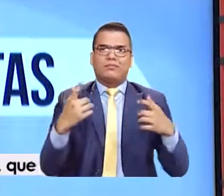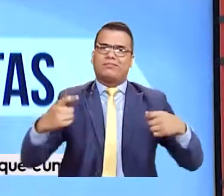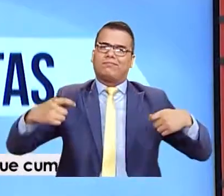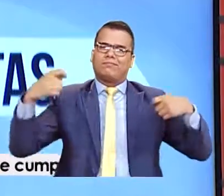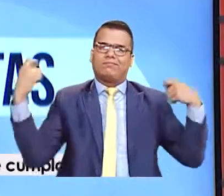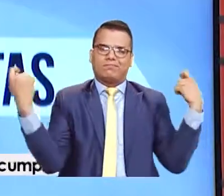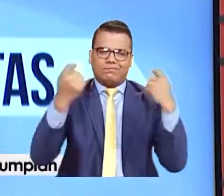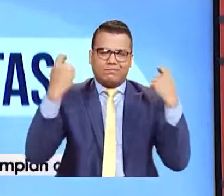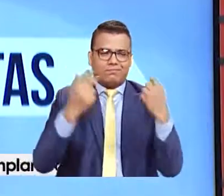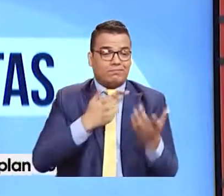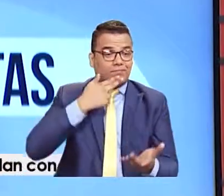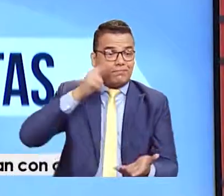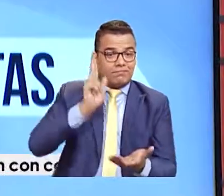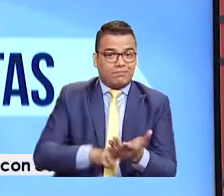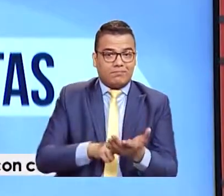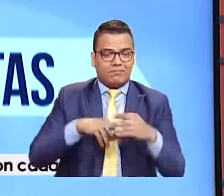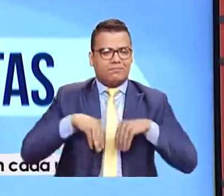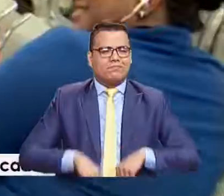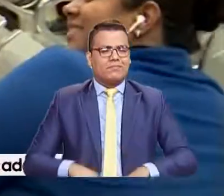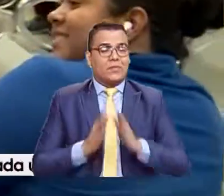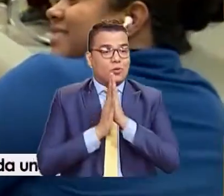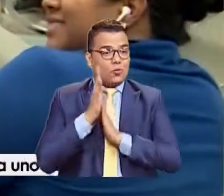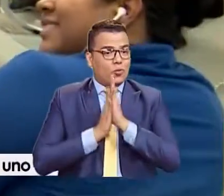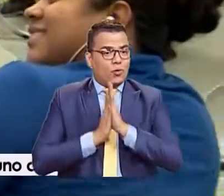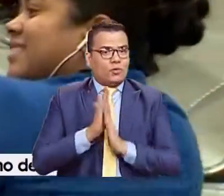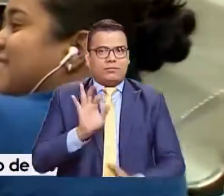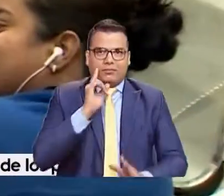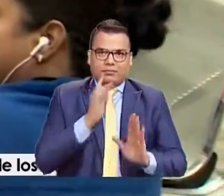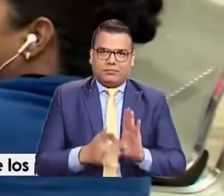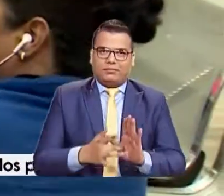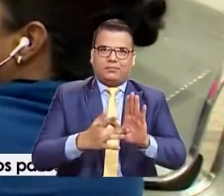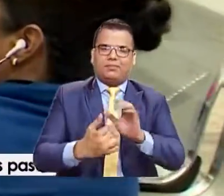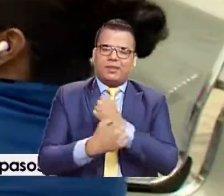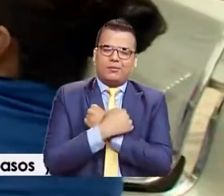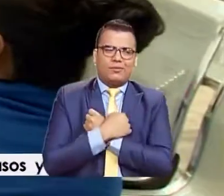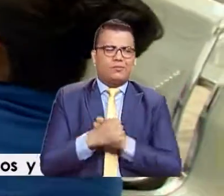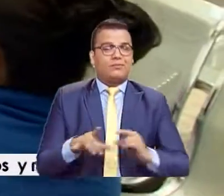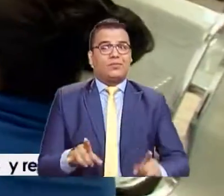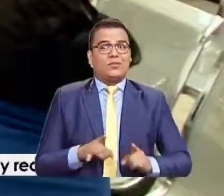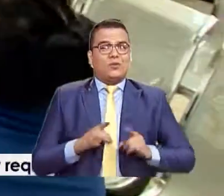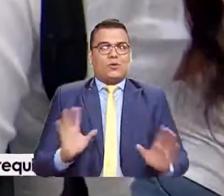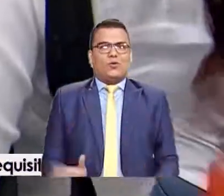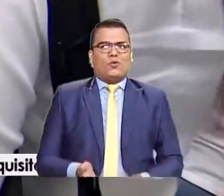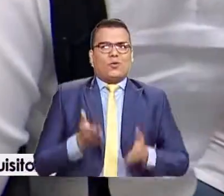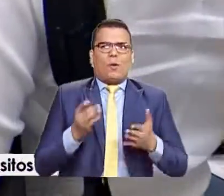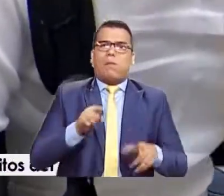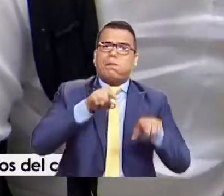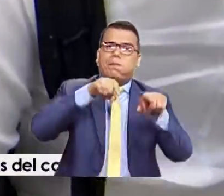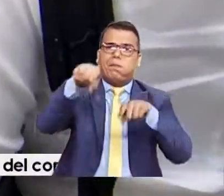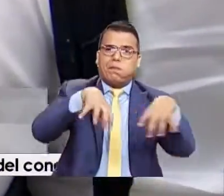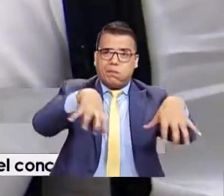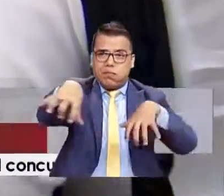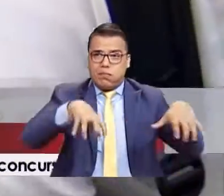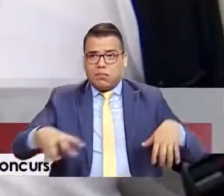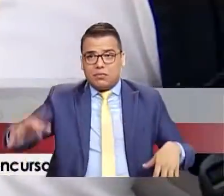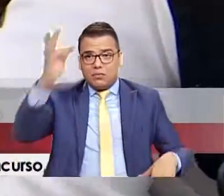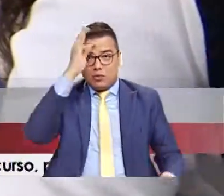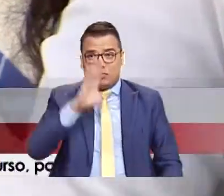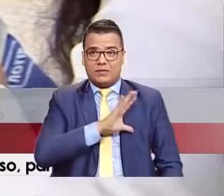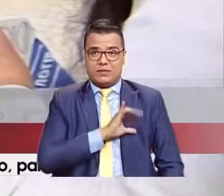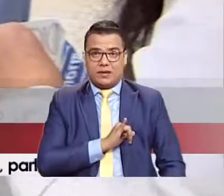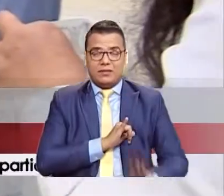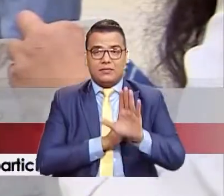cartas de la esperanza una jornada llena de amor y de aliento en diferentes hospitales de la ciudad de cali